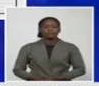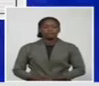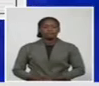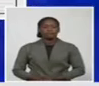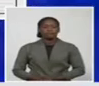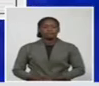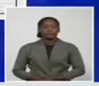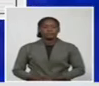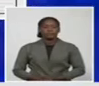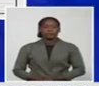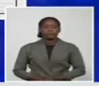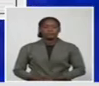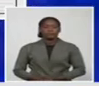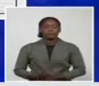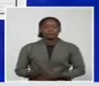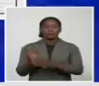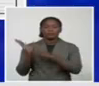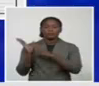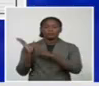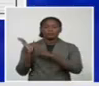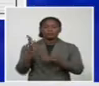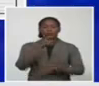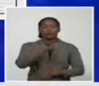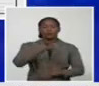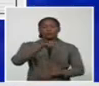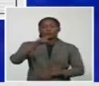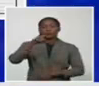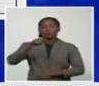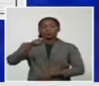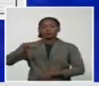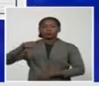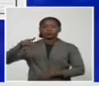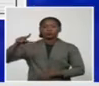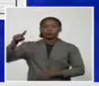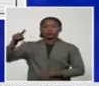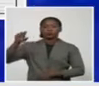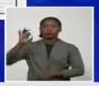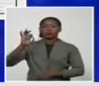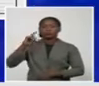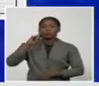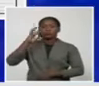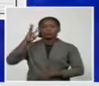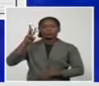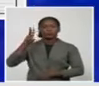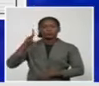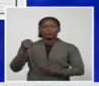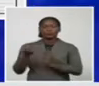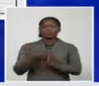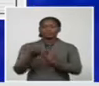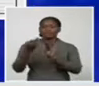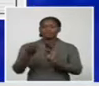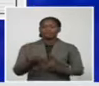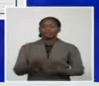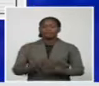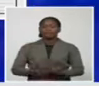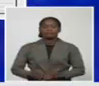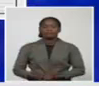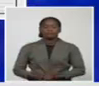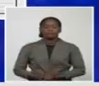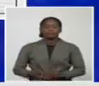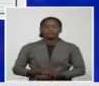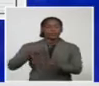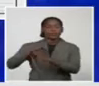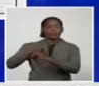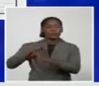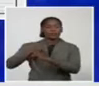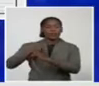ve el incremento que va teniendo el número de casos confirmados, el de Santiago de